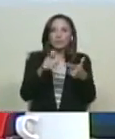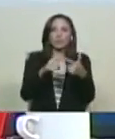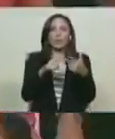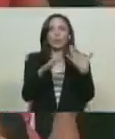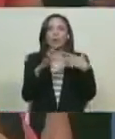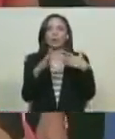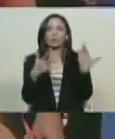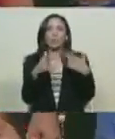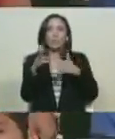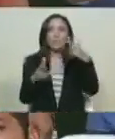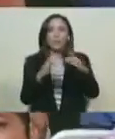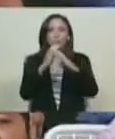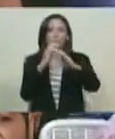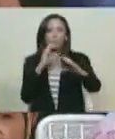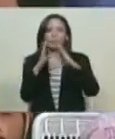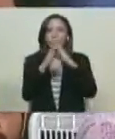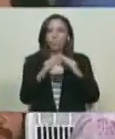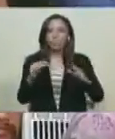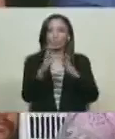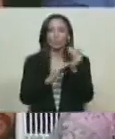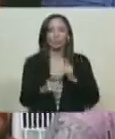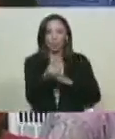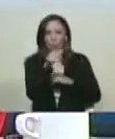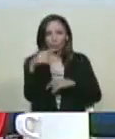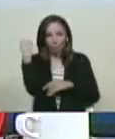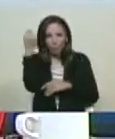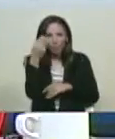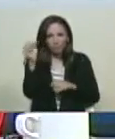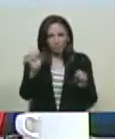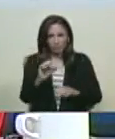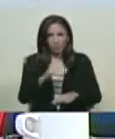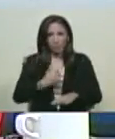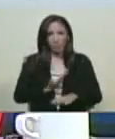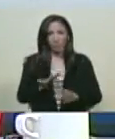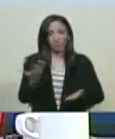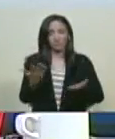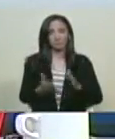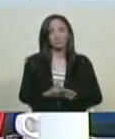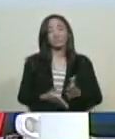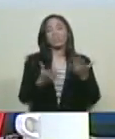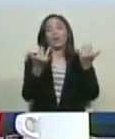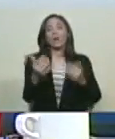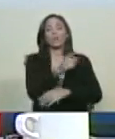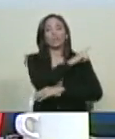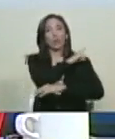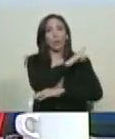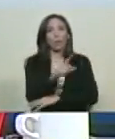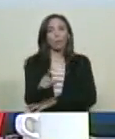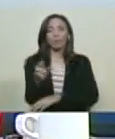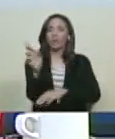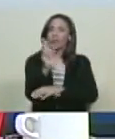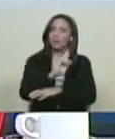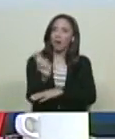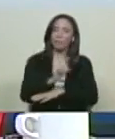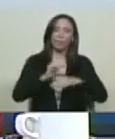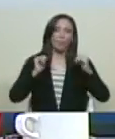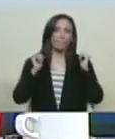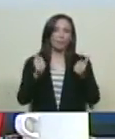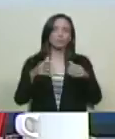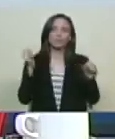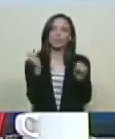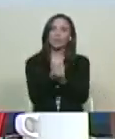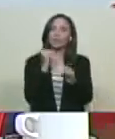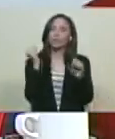posible? ¡Claro! Ministro Carlos Osorio, le ordeno que de manera inmediata se empiece a